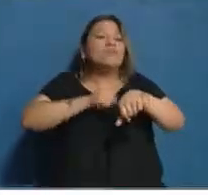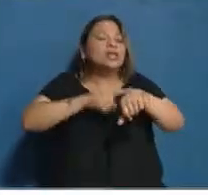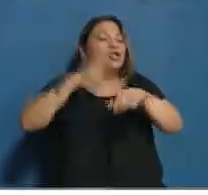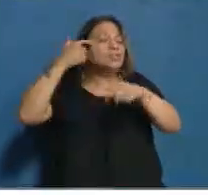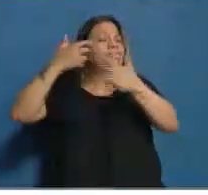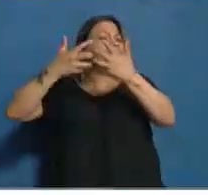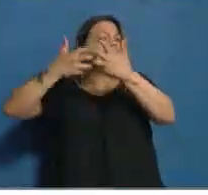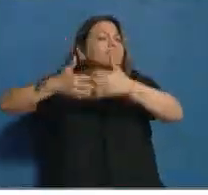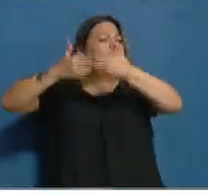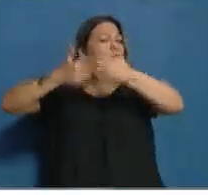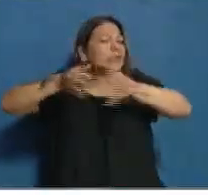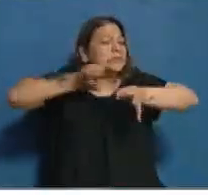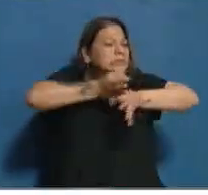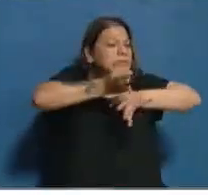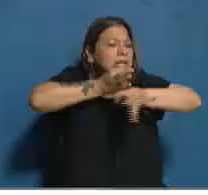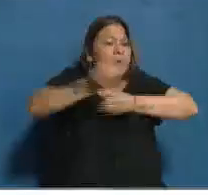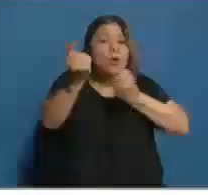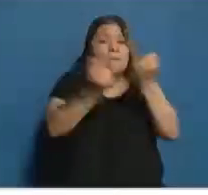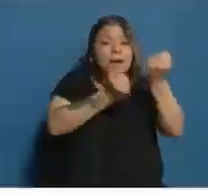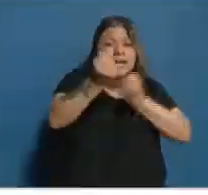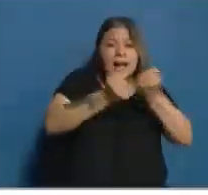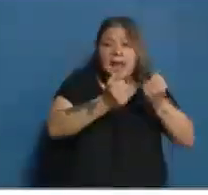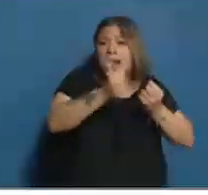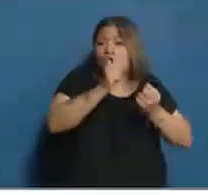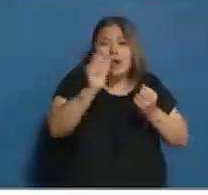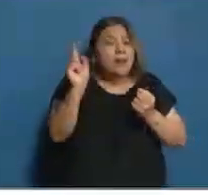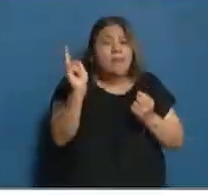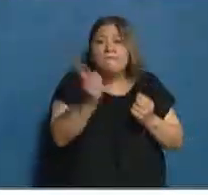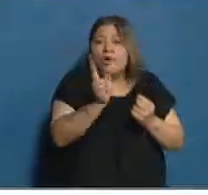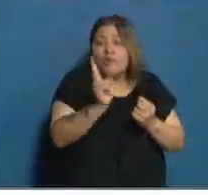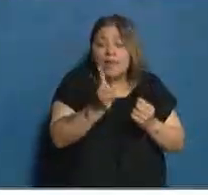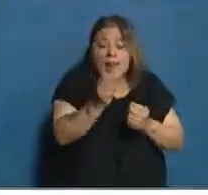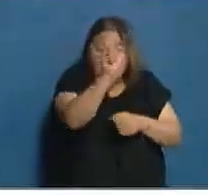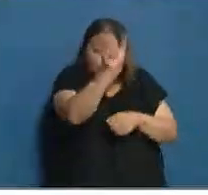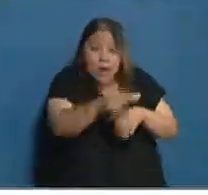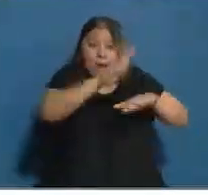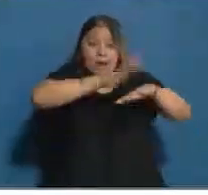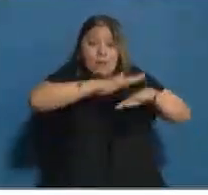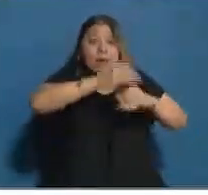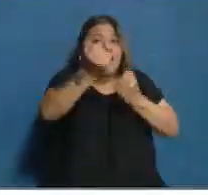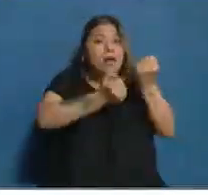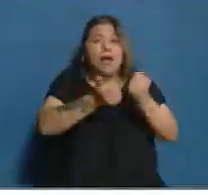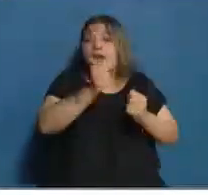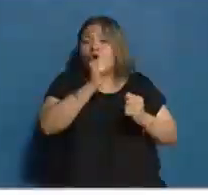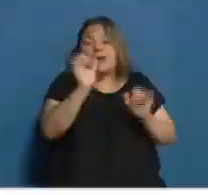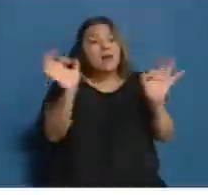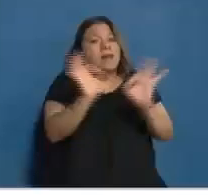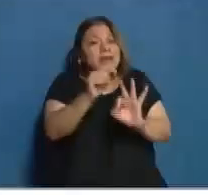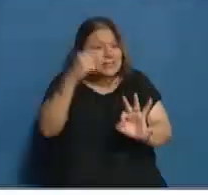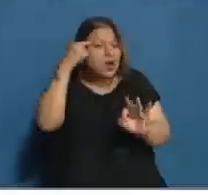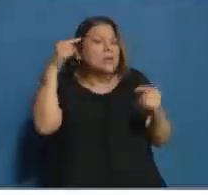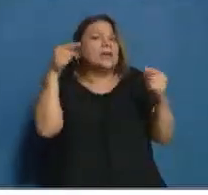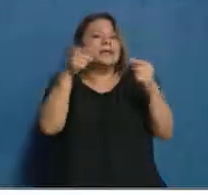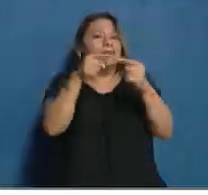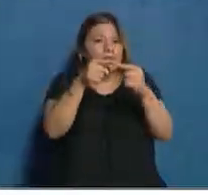de la tolerancia cero al manejar un vehículo. Que el que maneje no consuma alcohol. Esa es la idea. Se